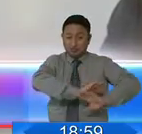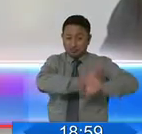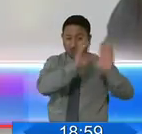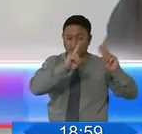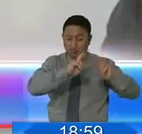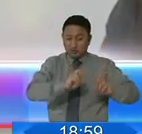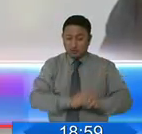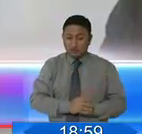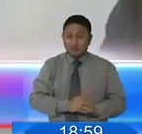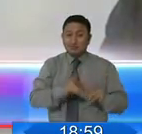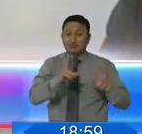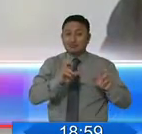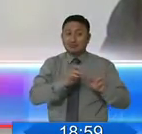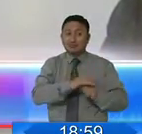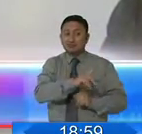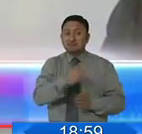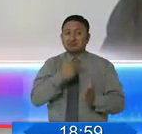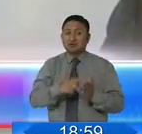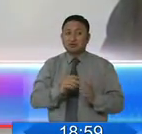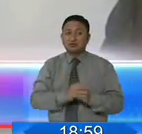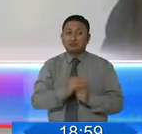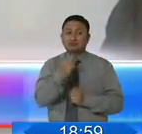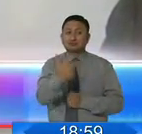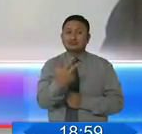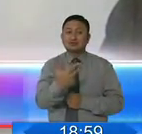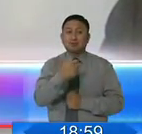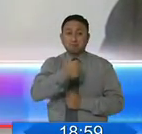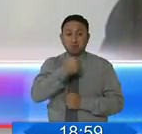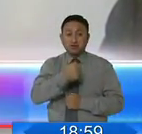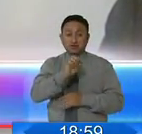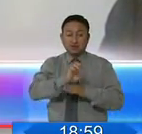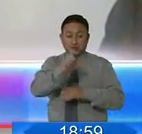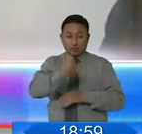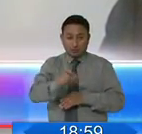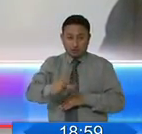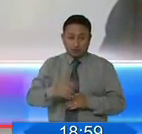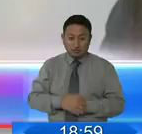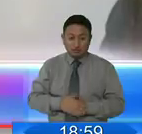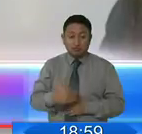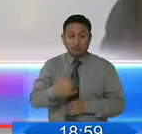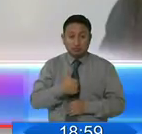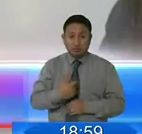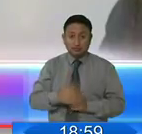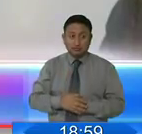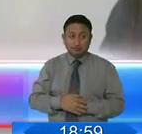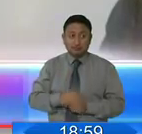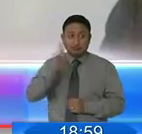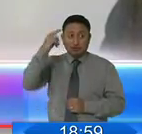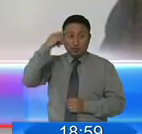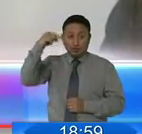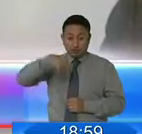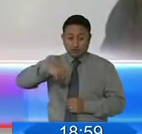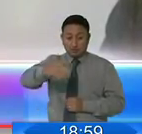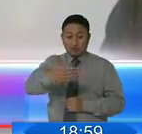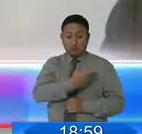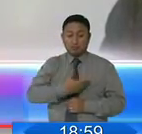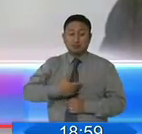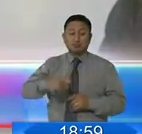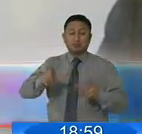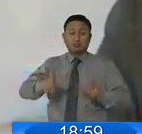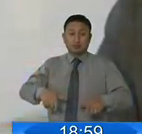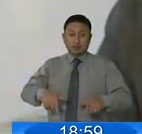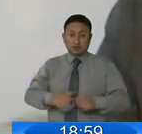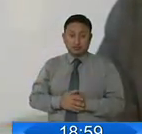exhaustivo sobre lo que pasó con la vida de los tres periodistas ecuatorianos no permitirá este gobierno y el presidente de lenin moreno